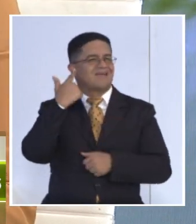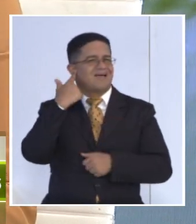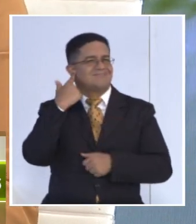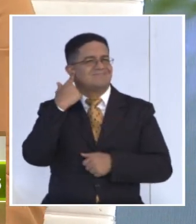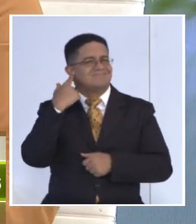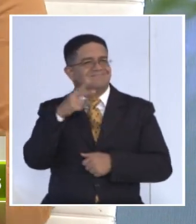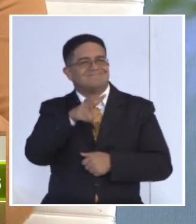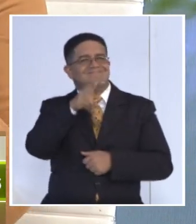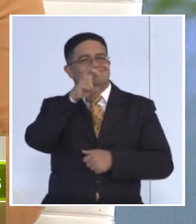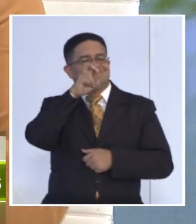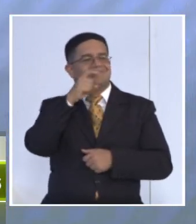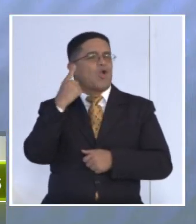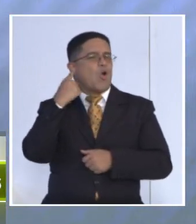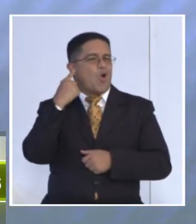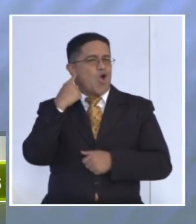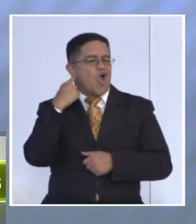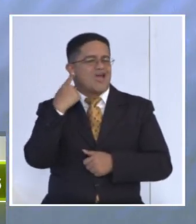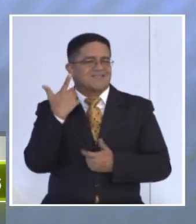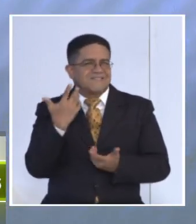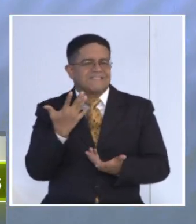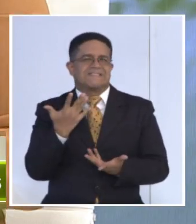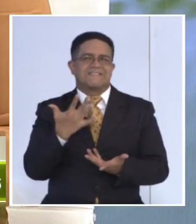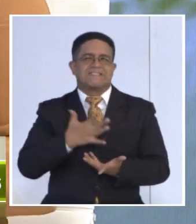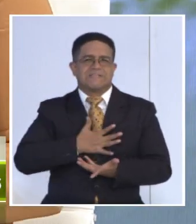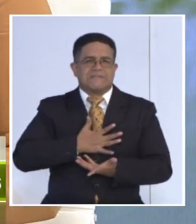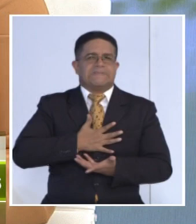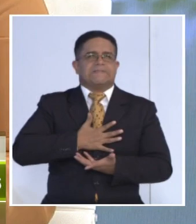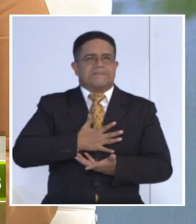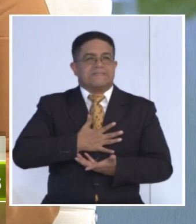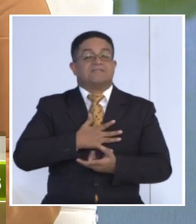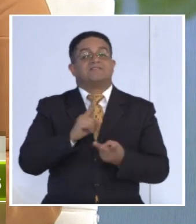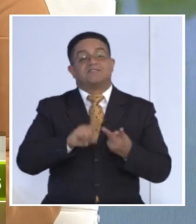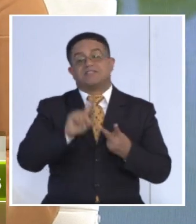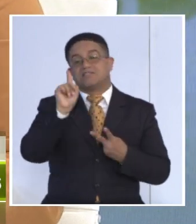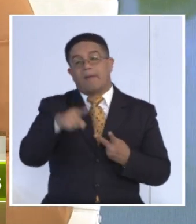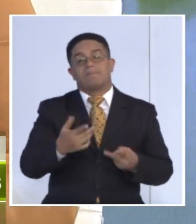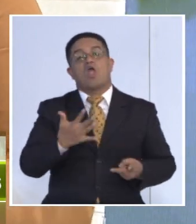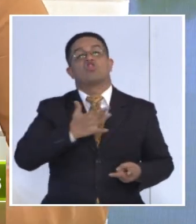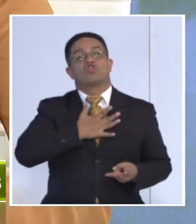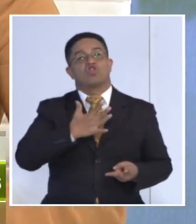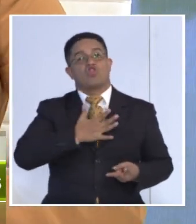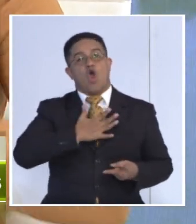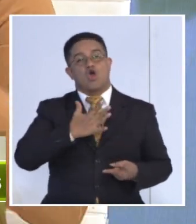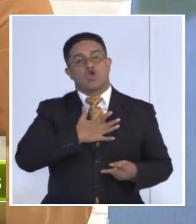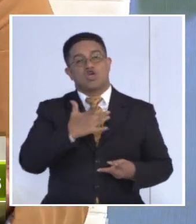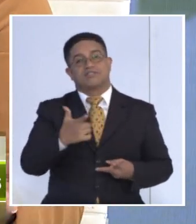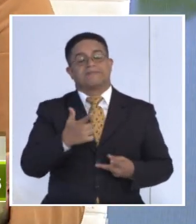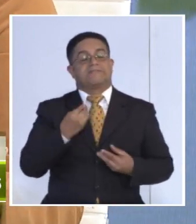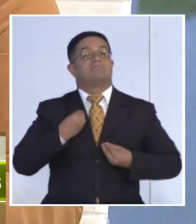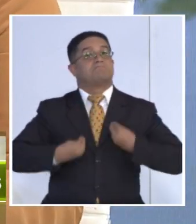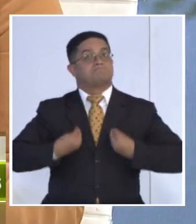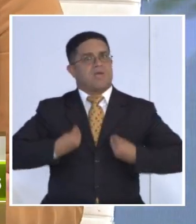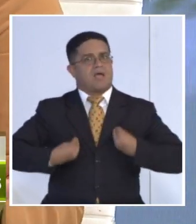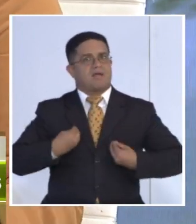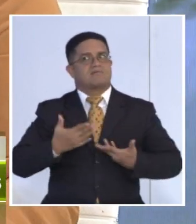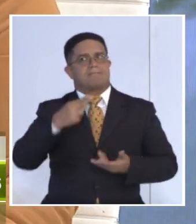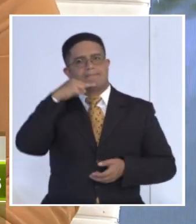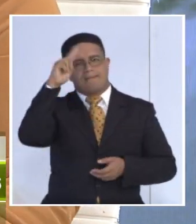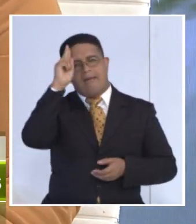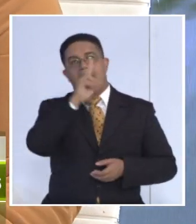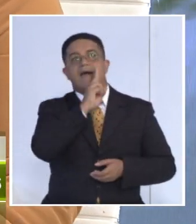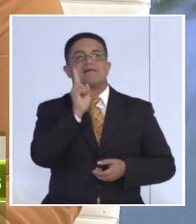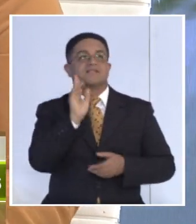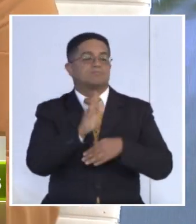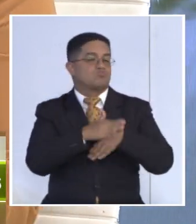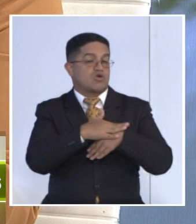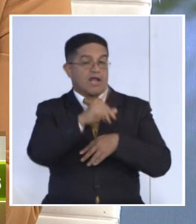momento de respirar, que es esa sibilancia que usted nos describe, y además esa tos que de repente va a ser angustiante, y va a ser angustiante para los padres porque no van a